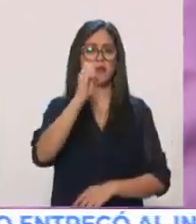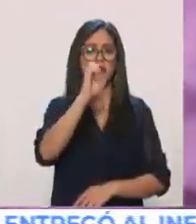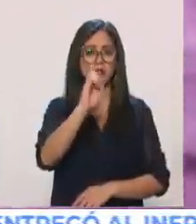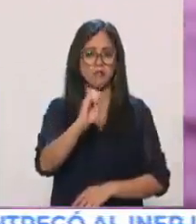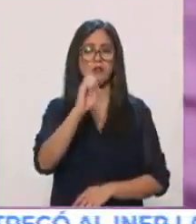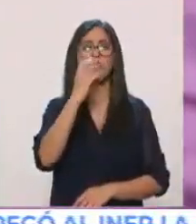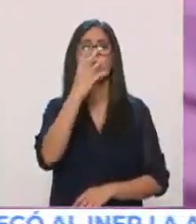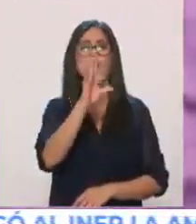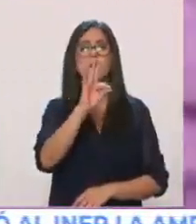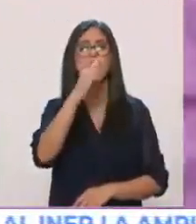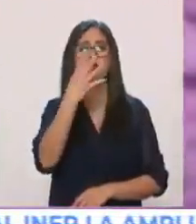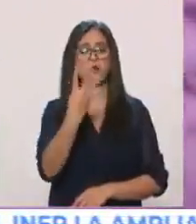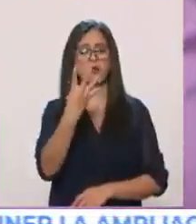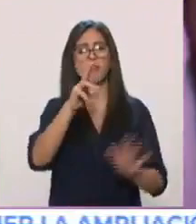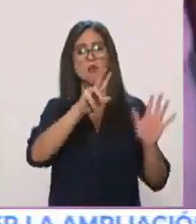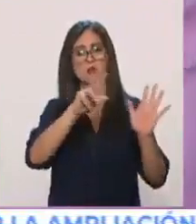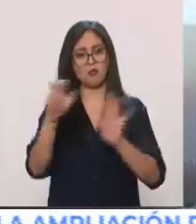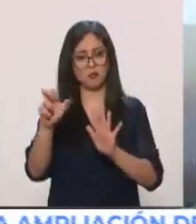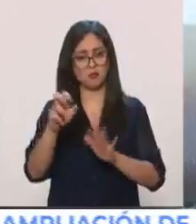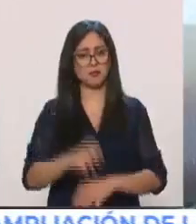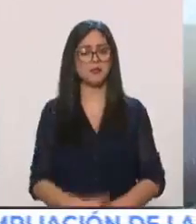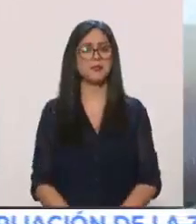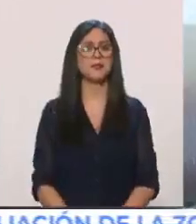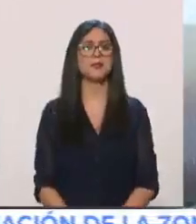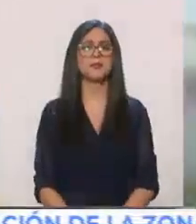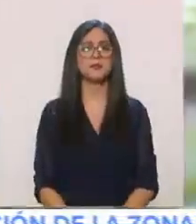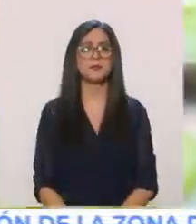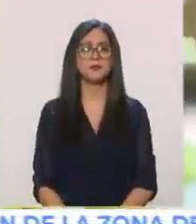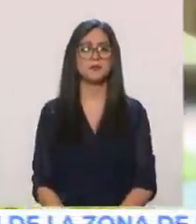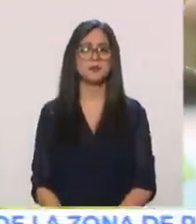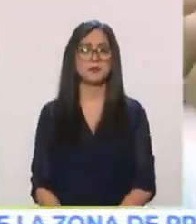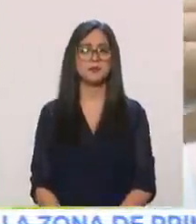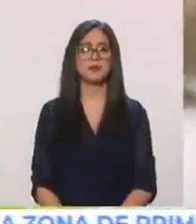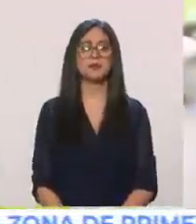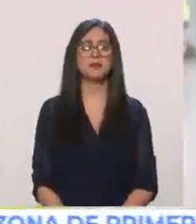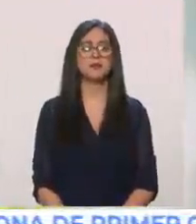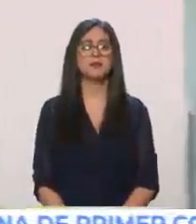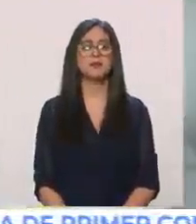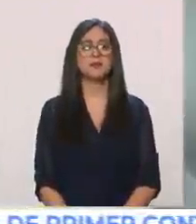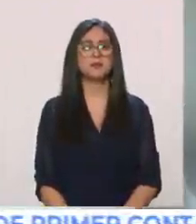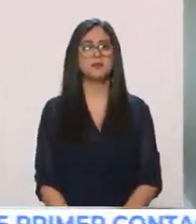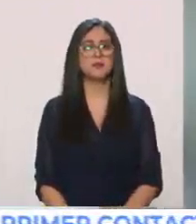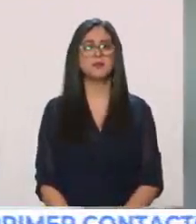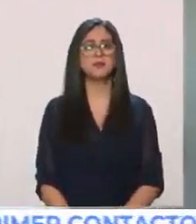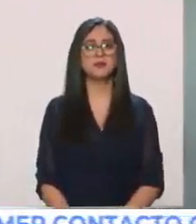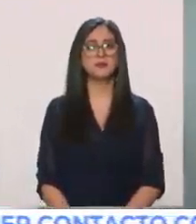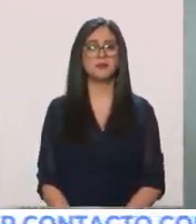800-00-44-800. Iraís Morquecho, 21 Noticias.